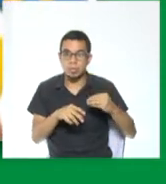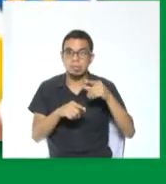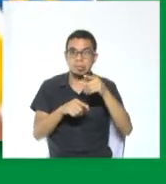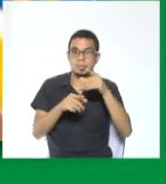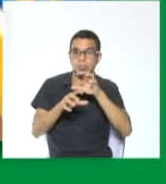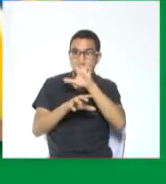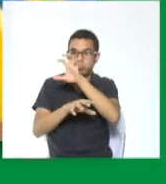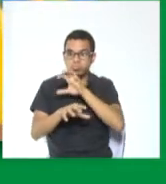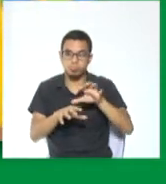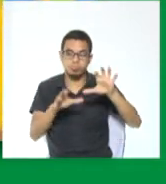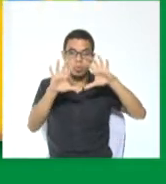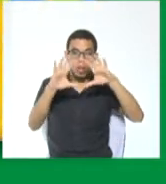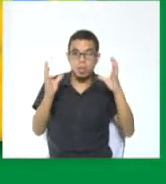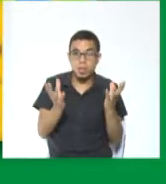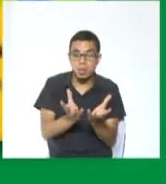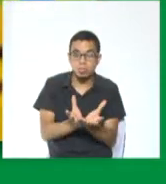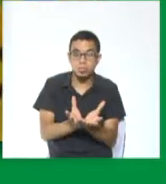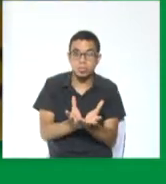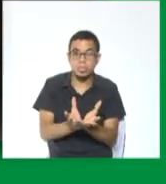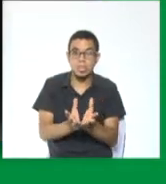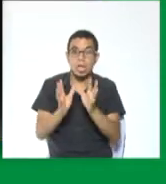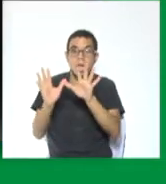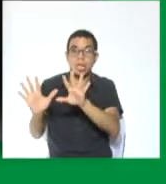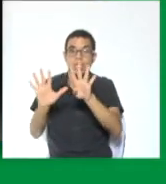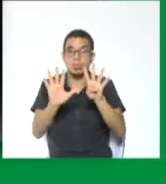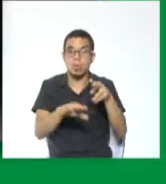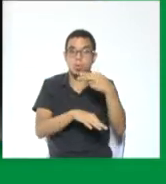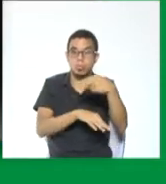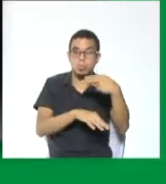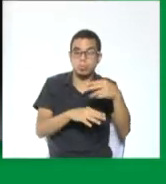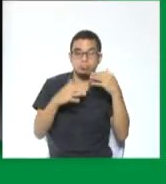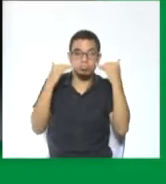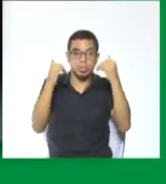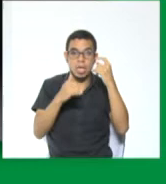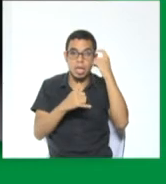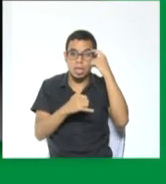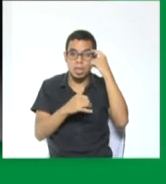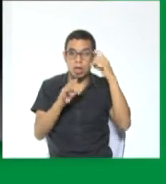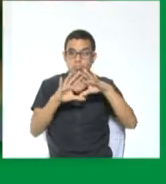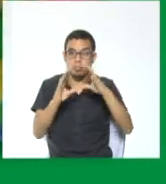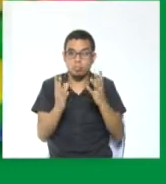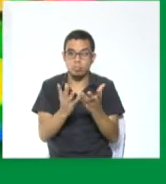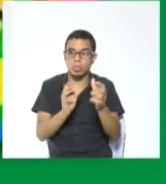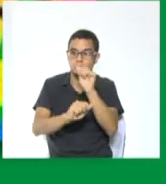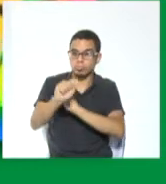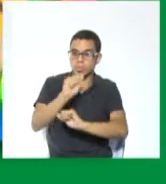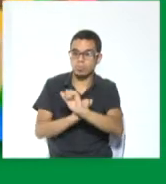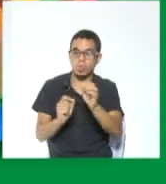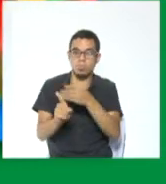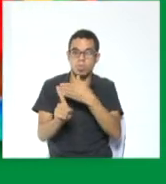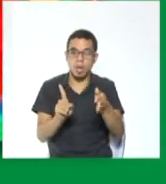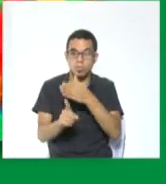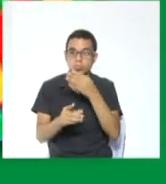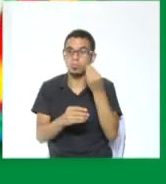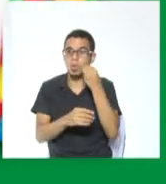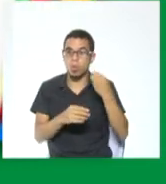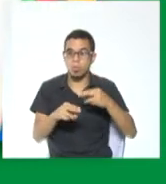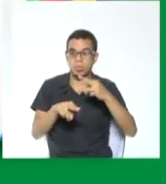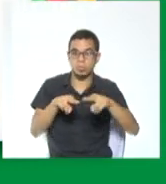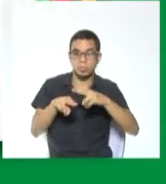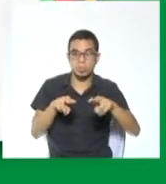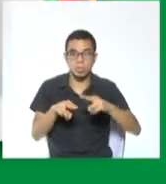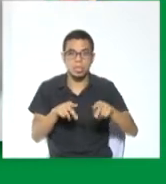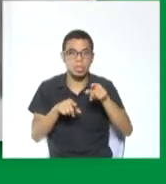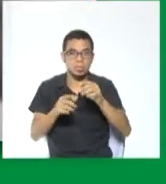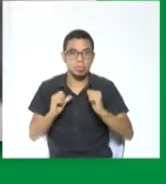todos los países del mundo. Es por eso que el 19 de noviembre se celebra el Día Mundial para la Prevención del Abuso Infantil, lo cual es